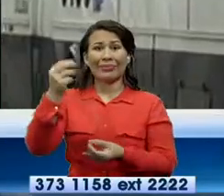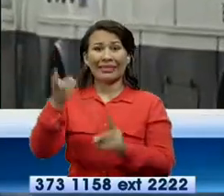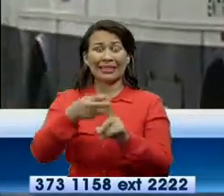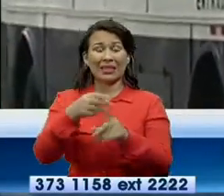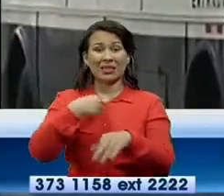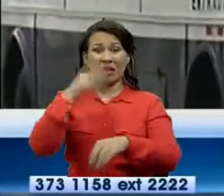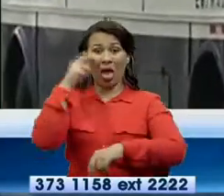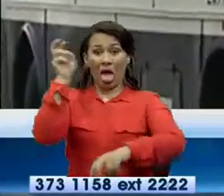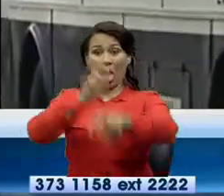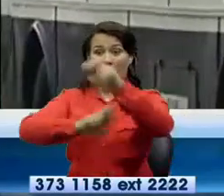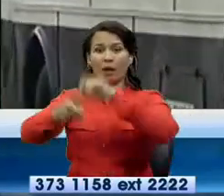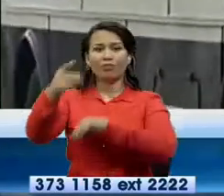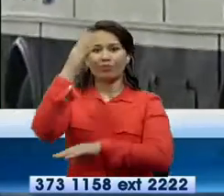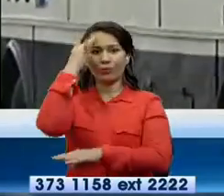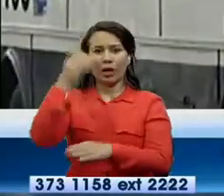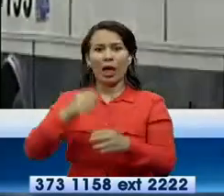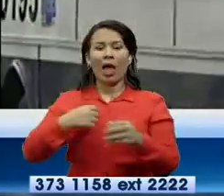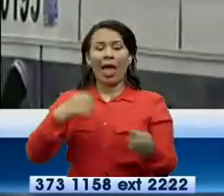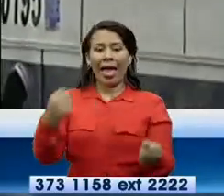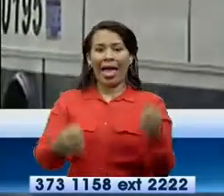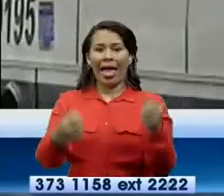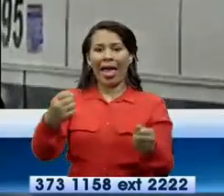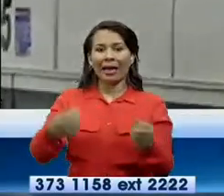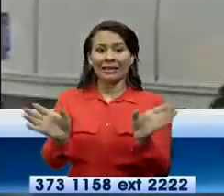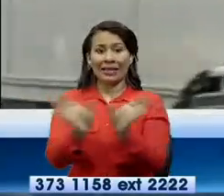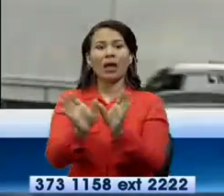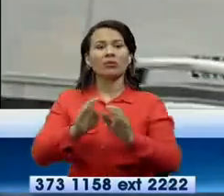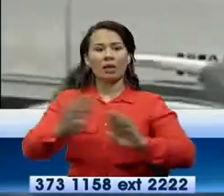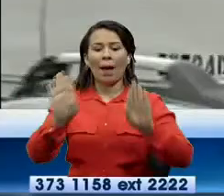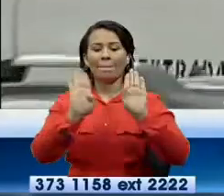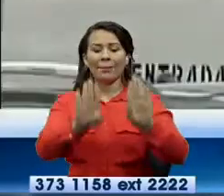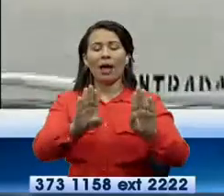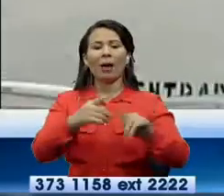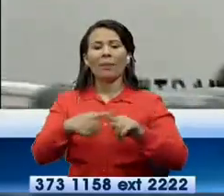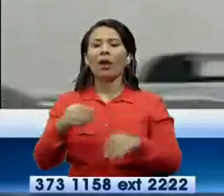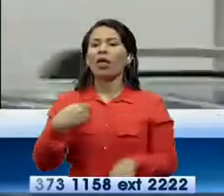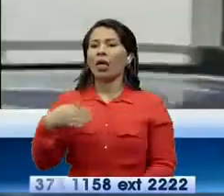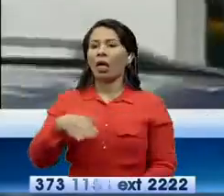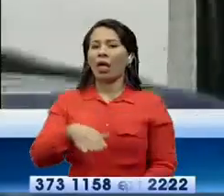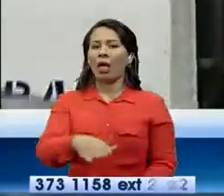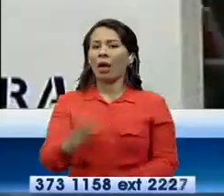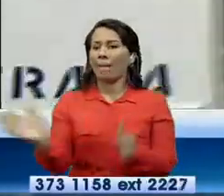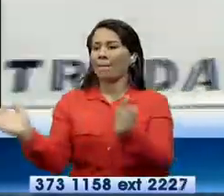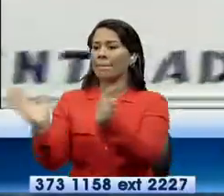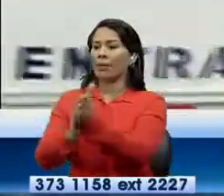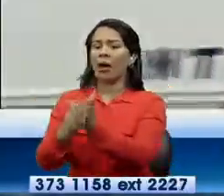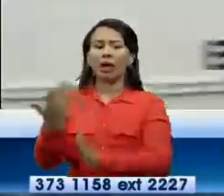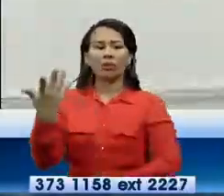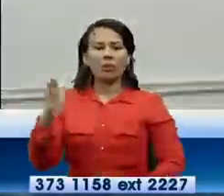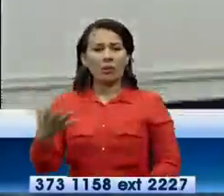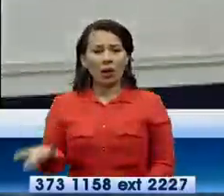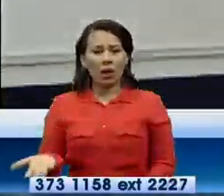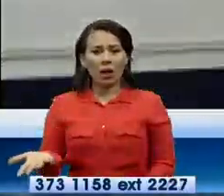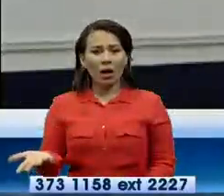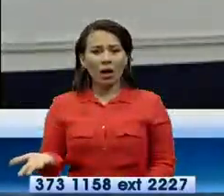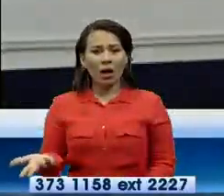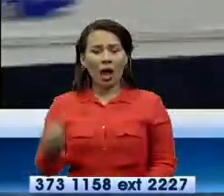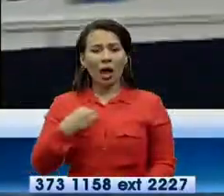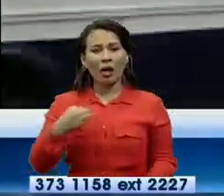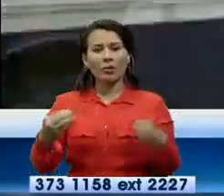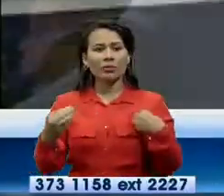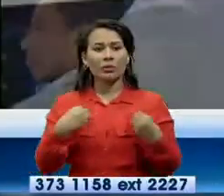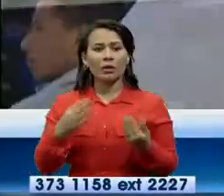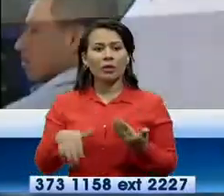haber demostrado supuestamente portar el mecanismo que impide circular con la puerta abierta, pero hacían todo